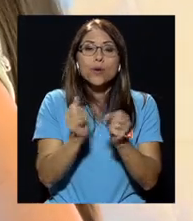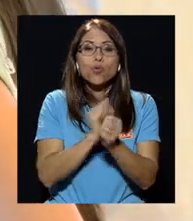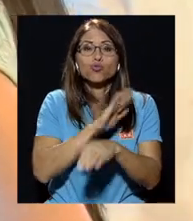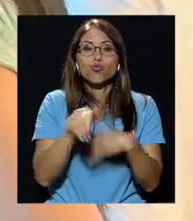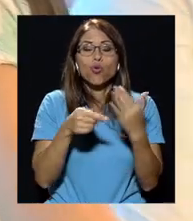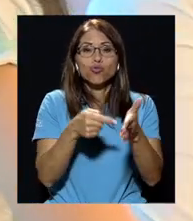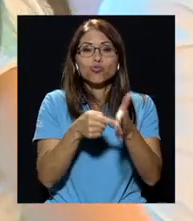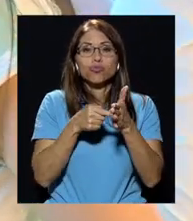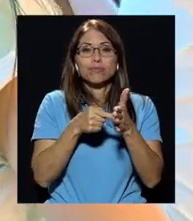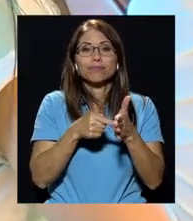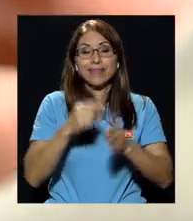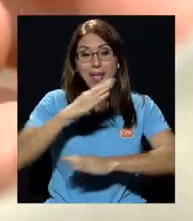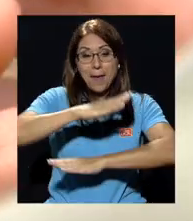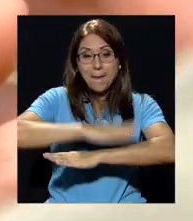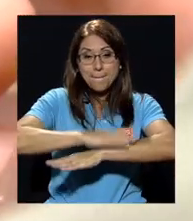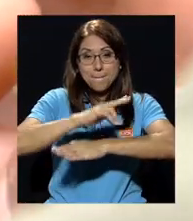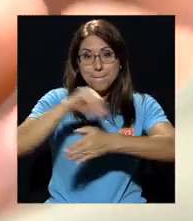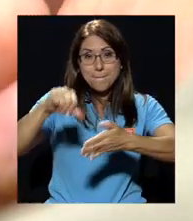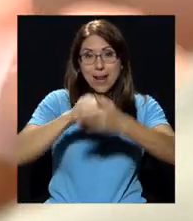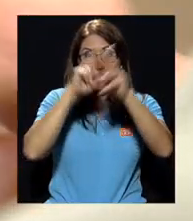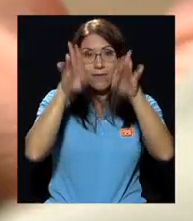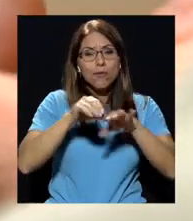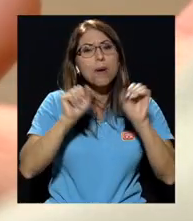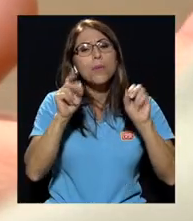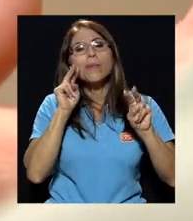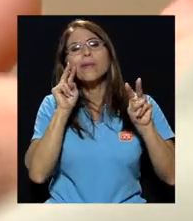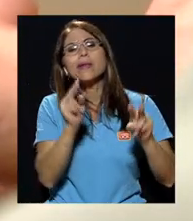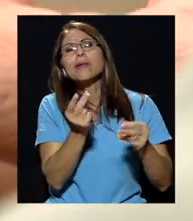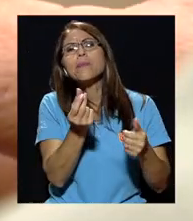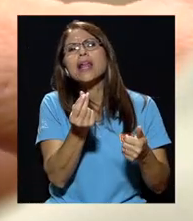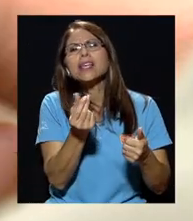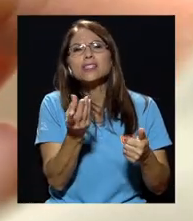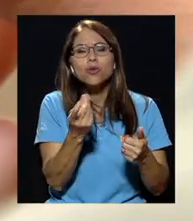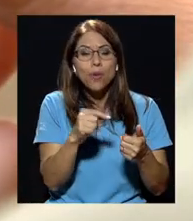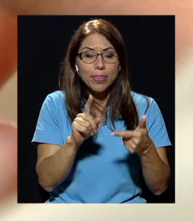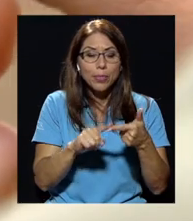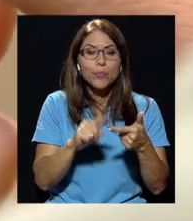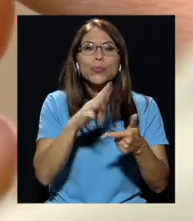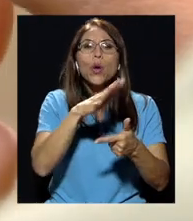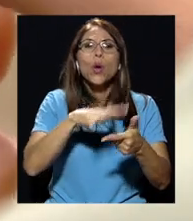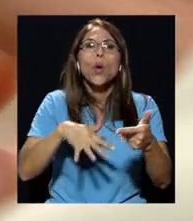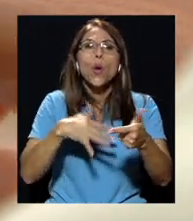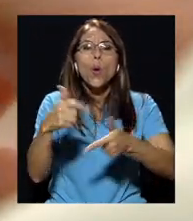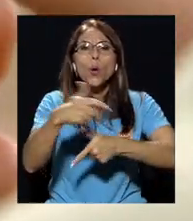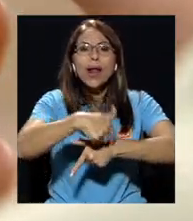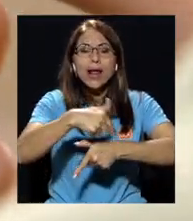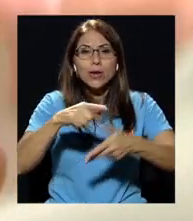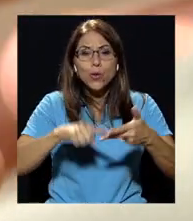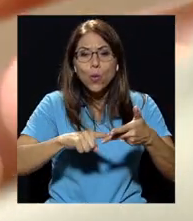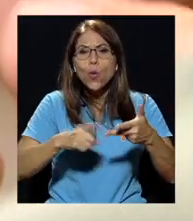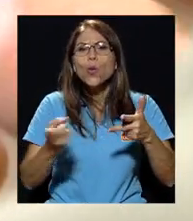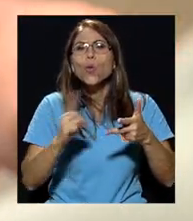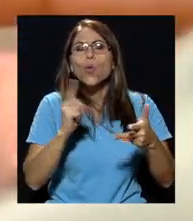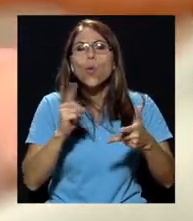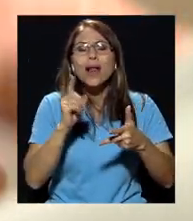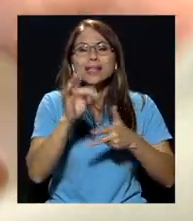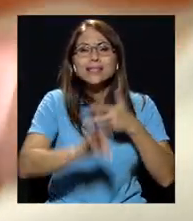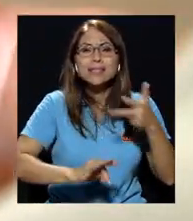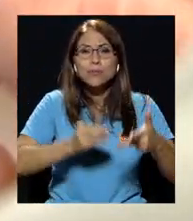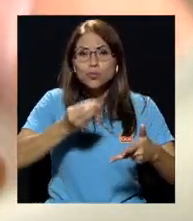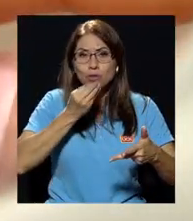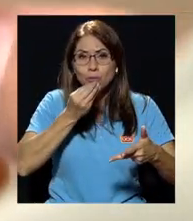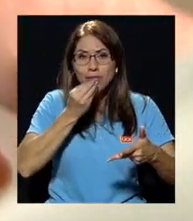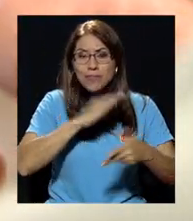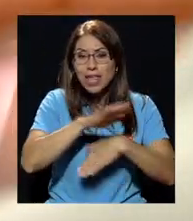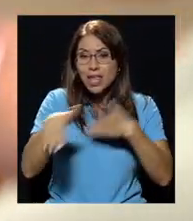La plataforma permite consultar el precio, el horario y los platillos disponibles para cada tiempo de comida en todas las sedes y